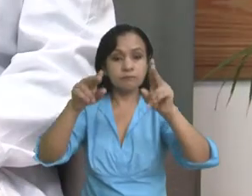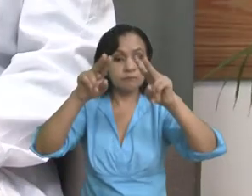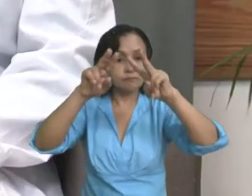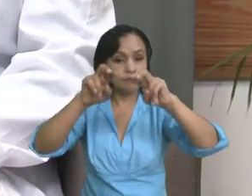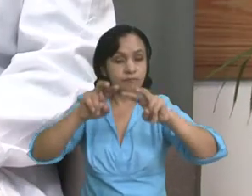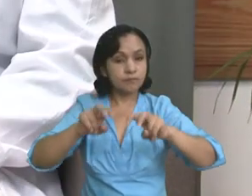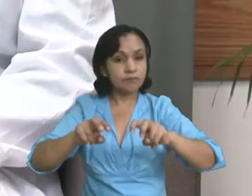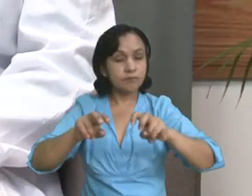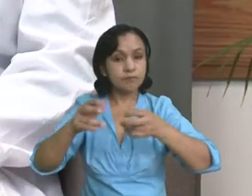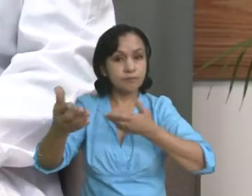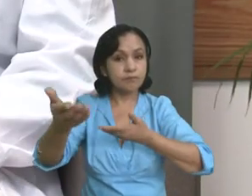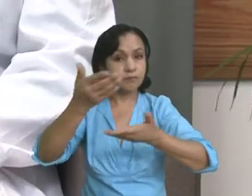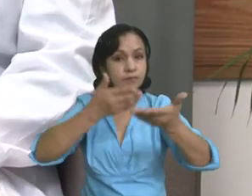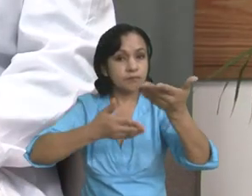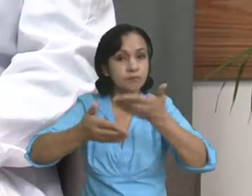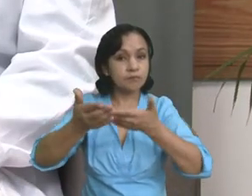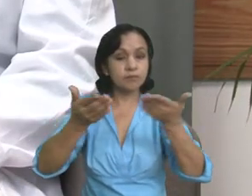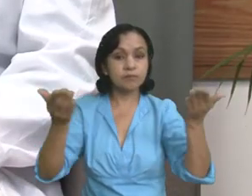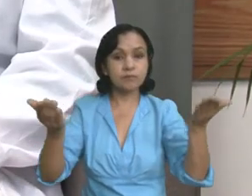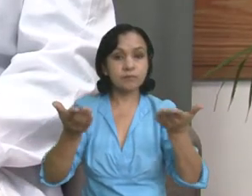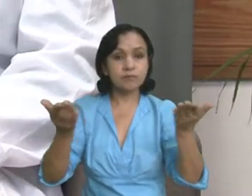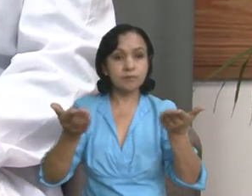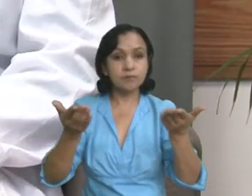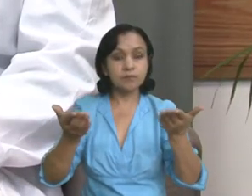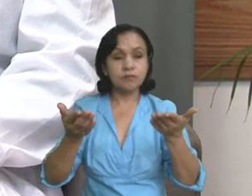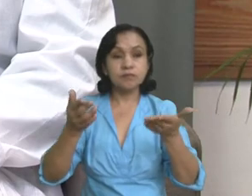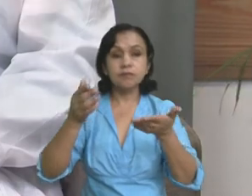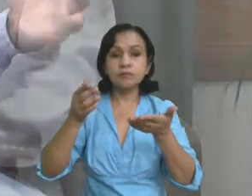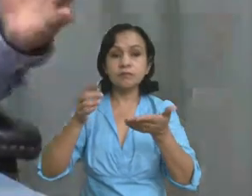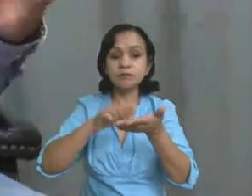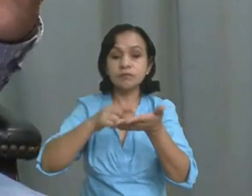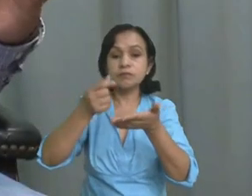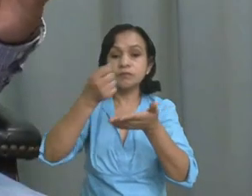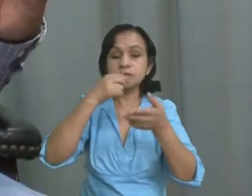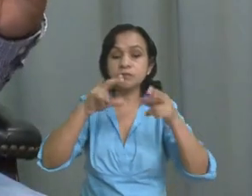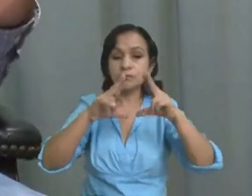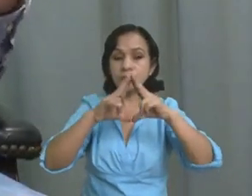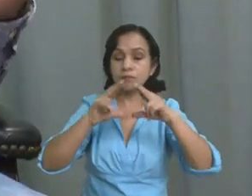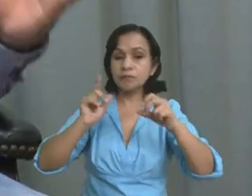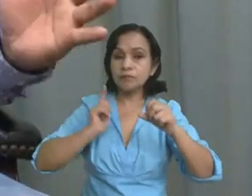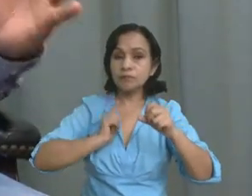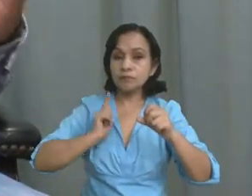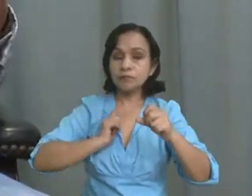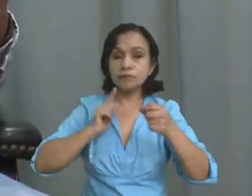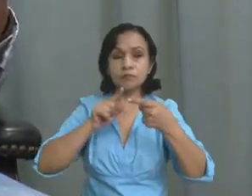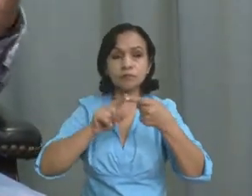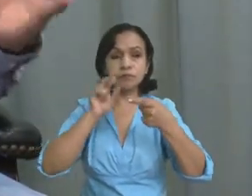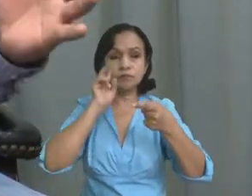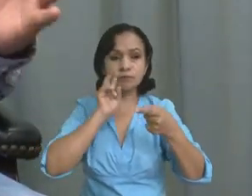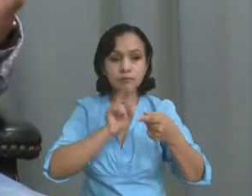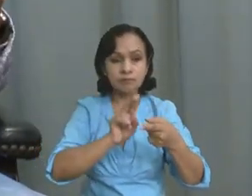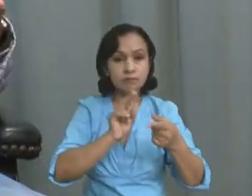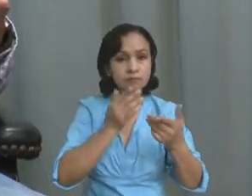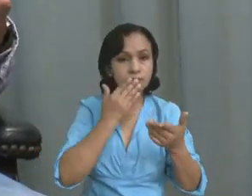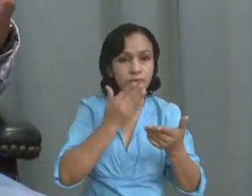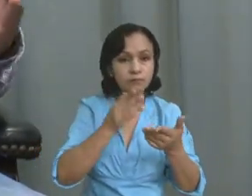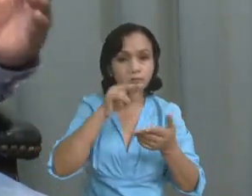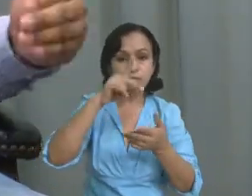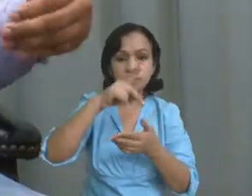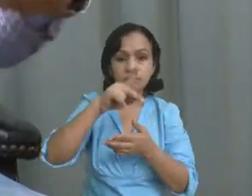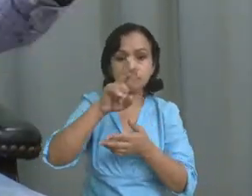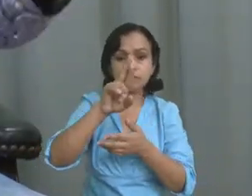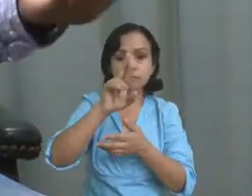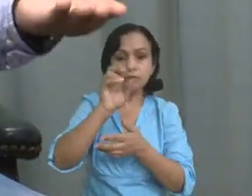hizo para el intercambio. A partir de eso, las medicinas con las que Nicaragua cuenta, ¿Qué es lo que ustedes han encontrado en cuanto al protocolo de atención